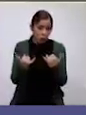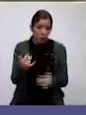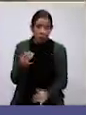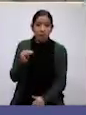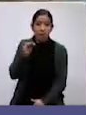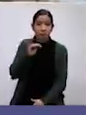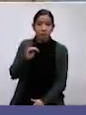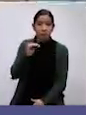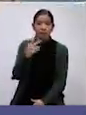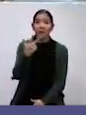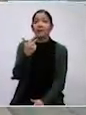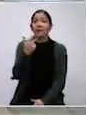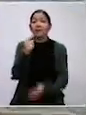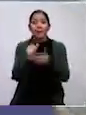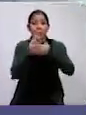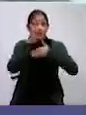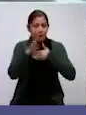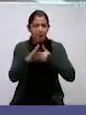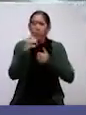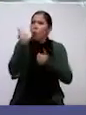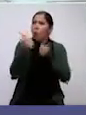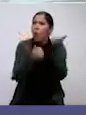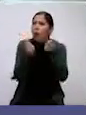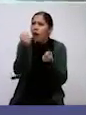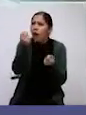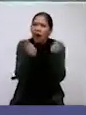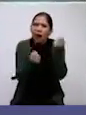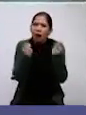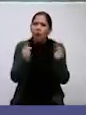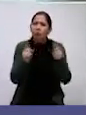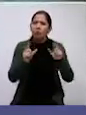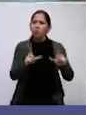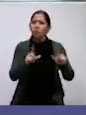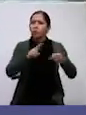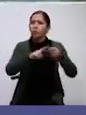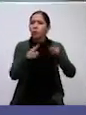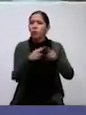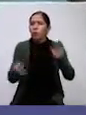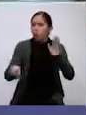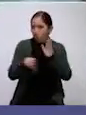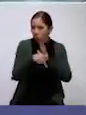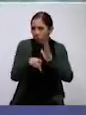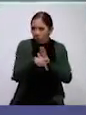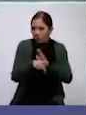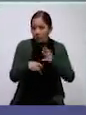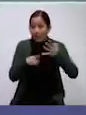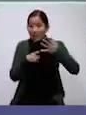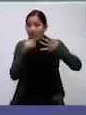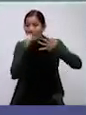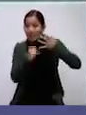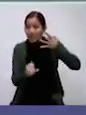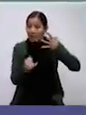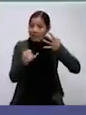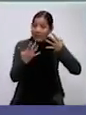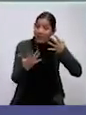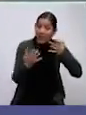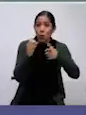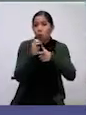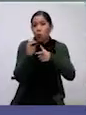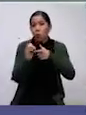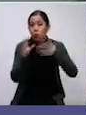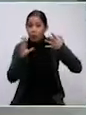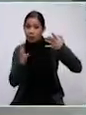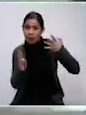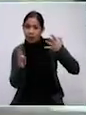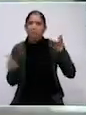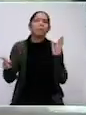restricciones, por ejemplo, para las placas que no pueden ingresar al centro paseño, los que terminan en 5 y 6 no pueden ingresar al